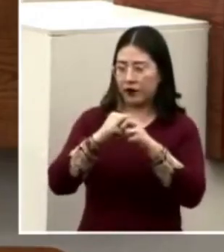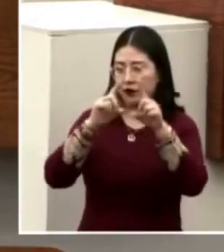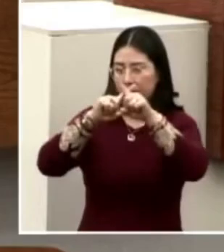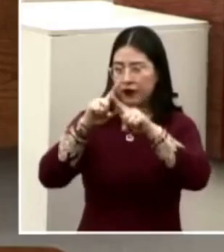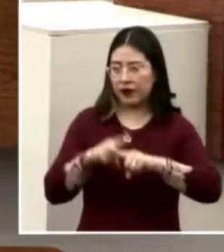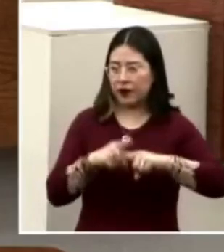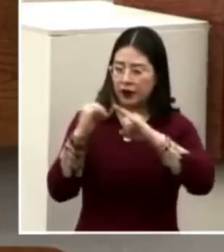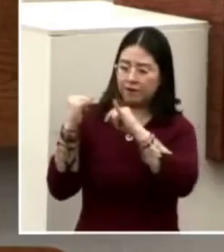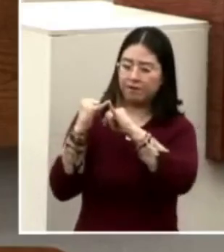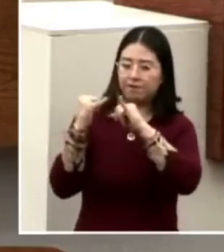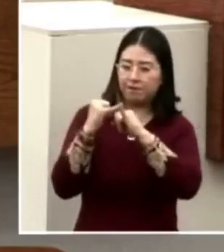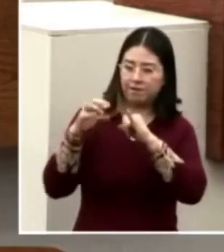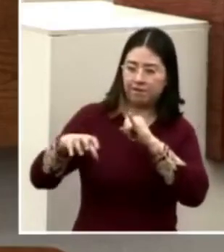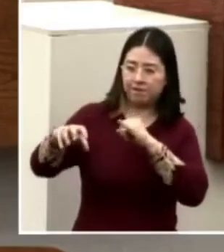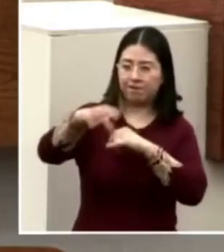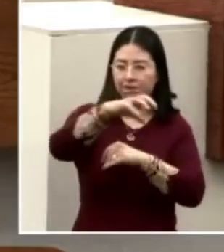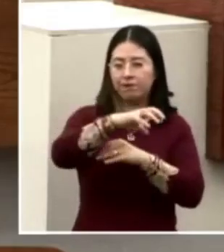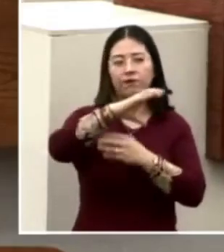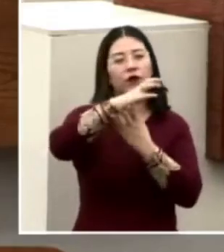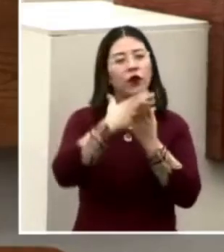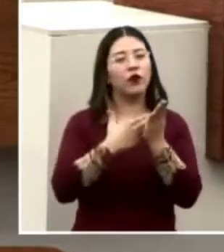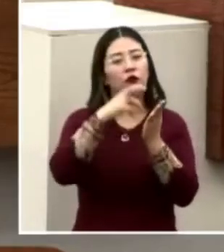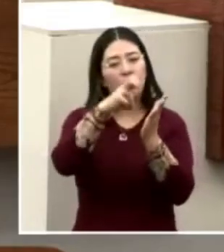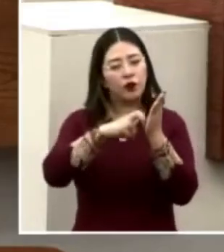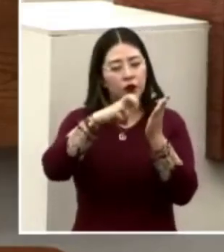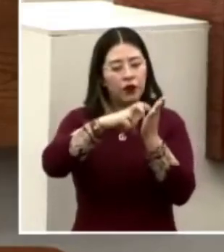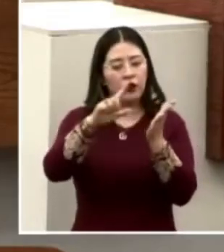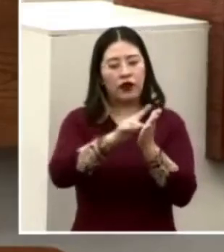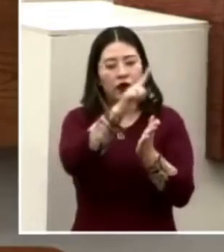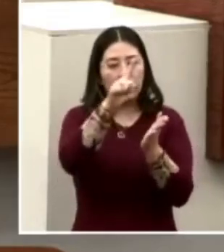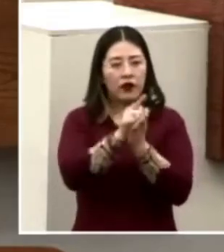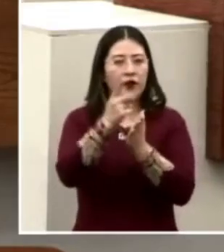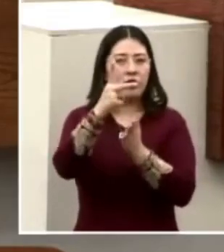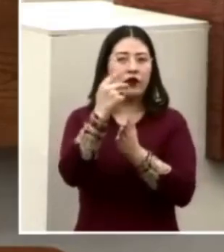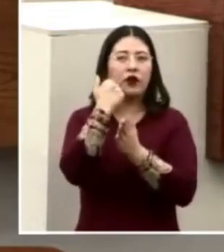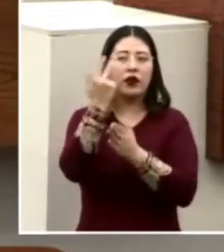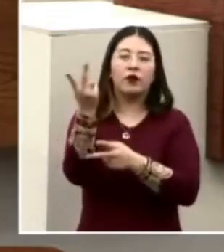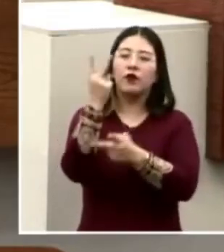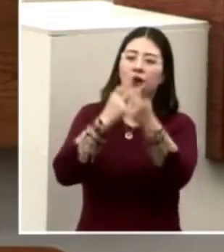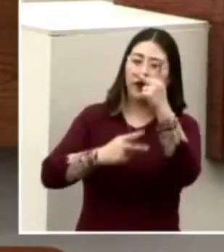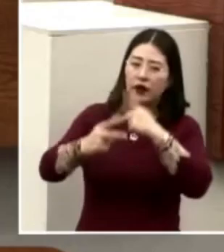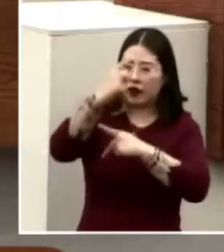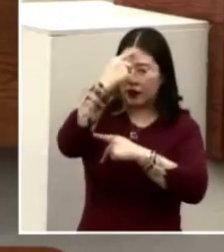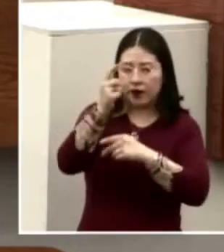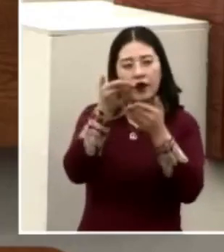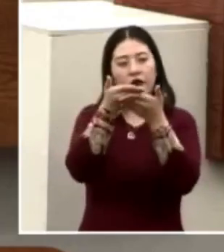constitucional. Y como les dije al principio, pues quisimos venir